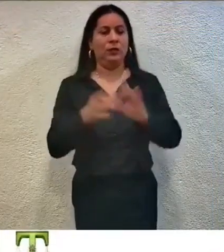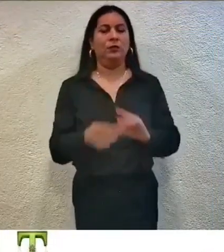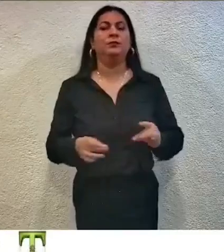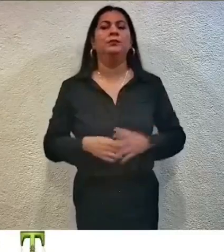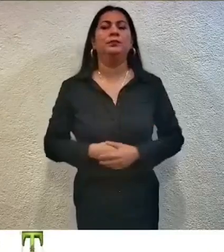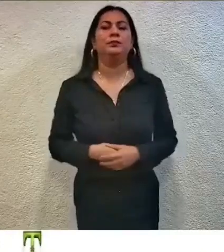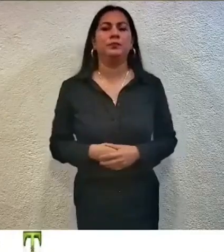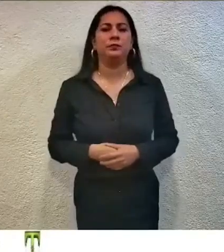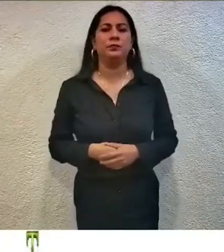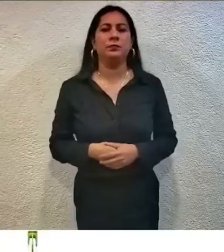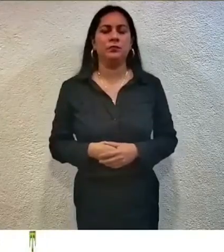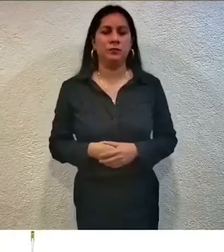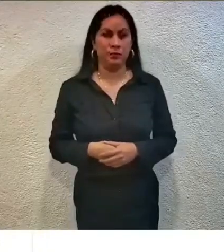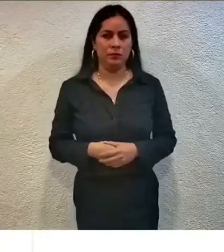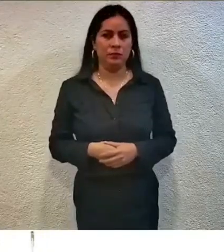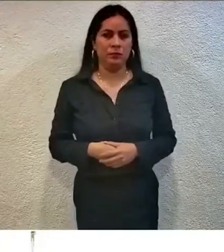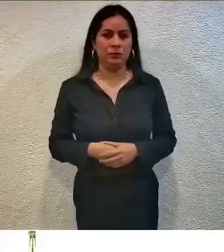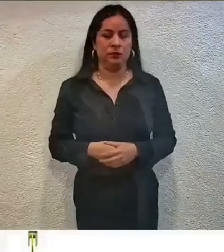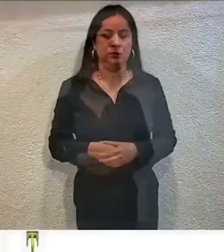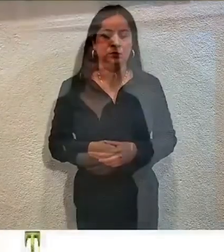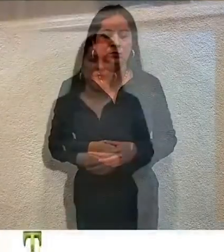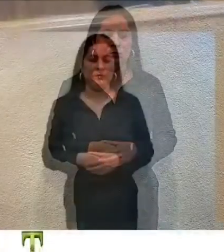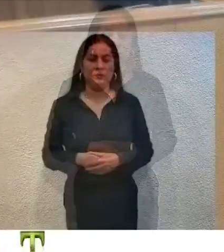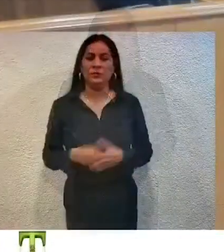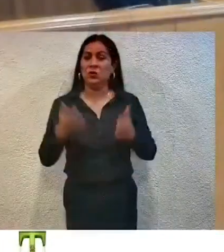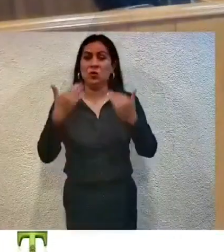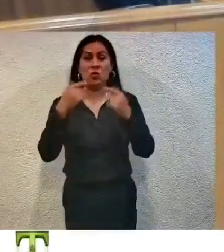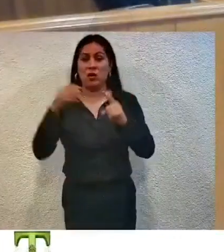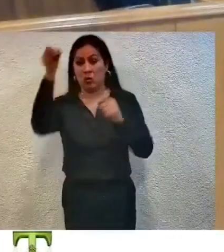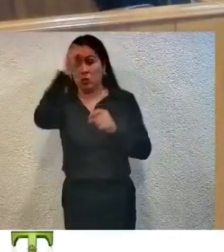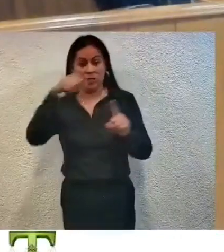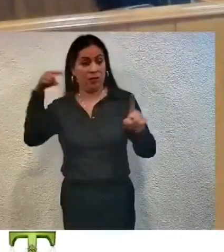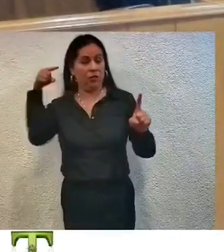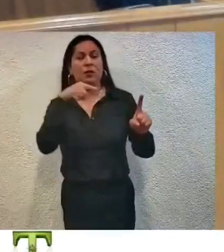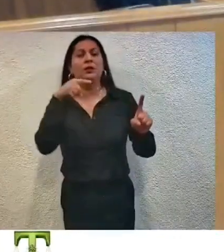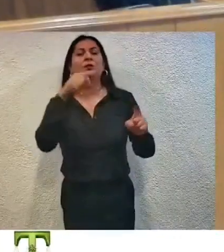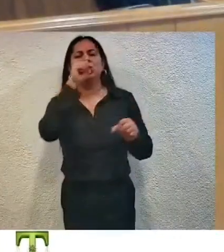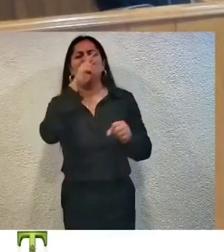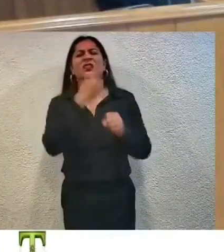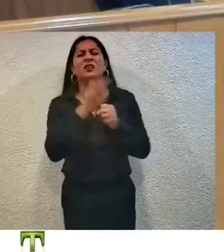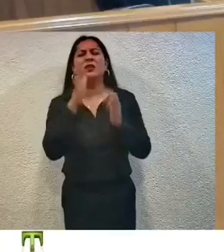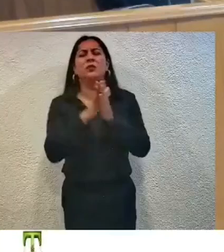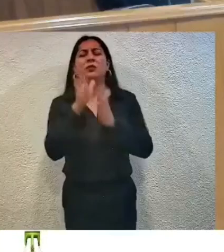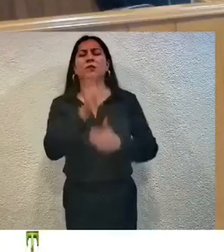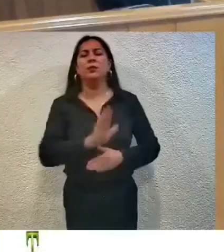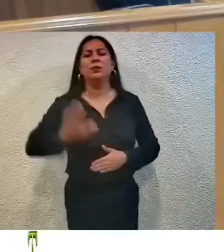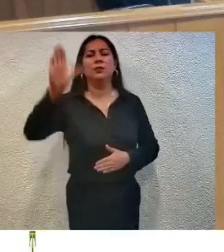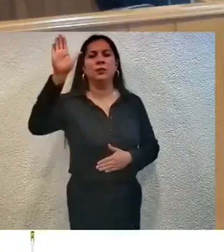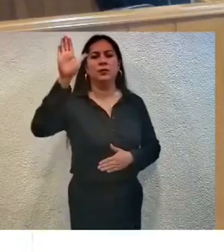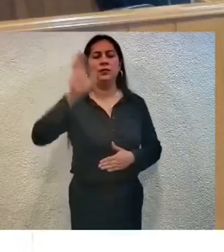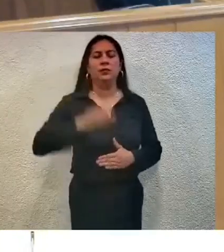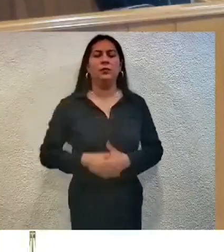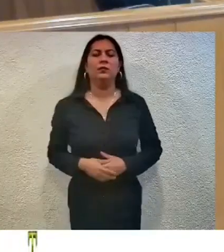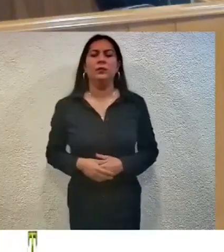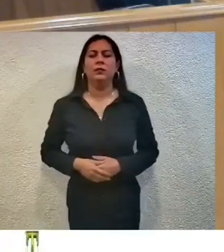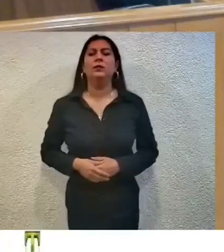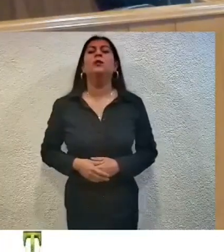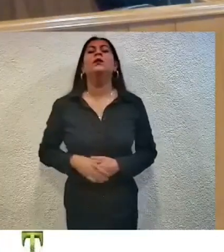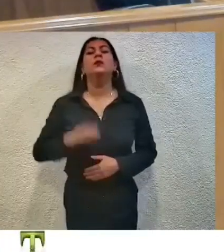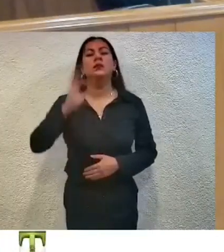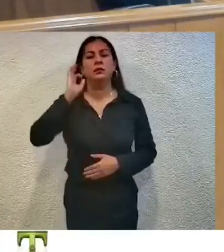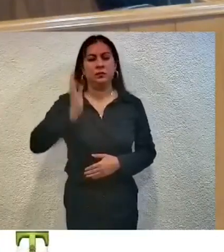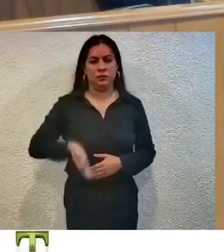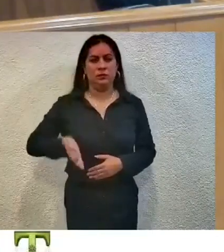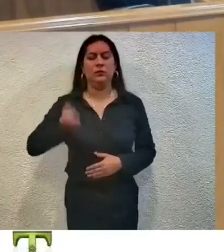dado cuenta. No habiendo comentarios al respecto, secretaria, tomen la votación, por favor. Con su autorización,